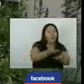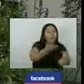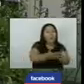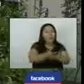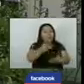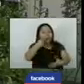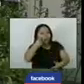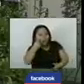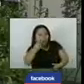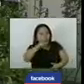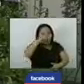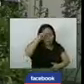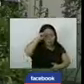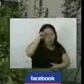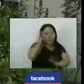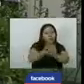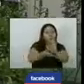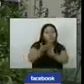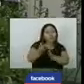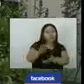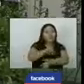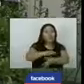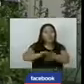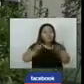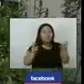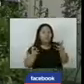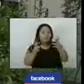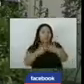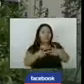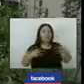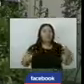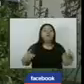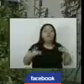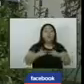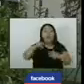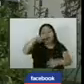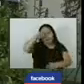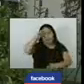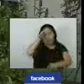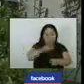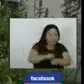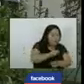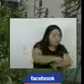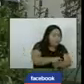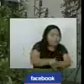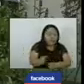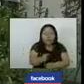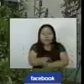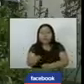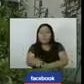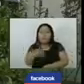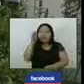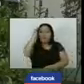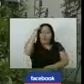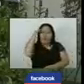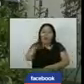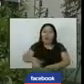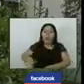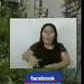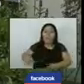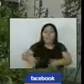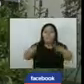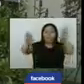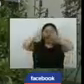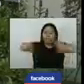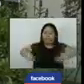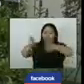ecoturismo como tal, como vía de desarrollo y también el hecho que la agricultura en nuestra zona, como ustedes saben, la zona cafetalera también de la